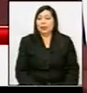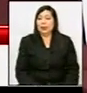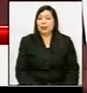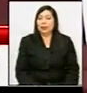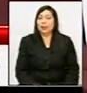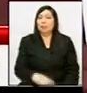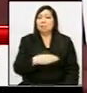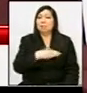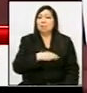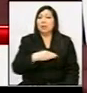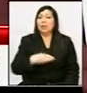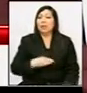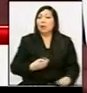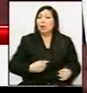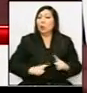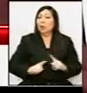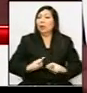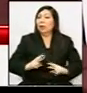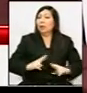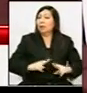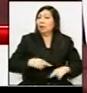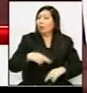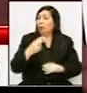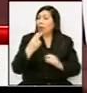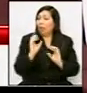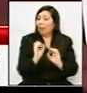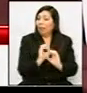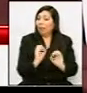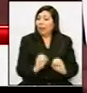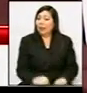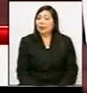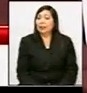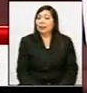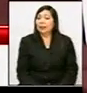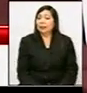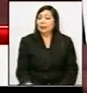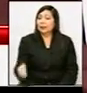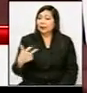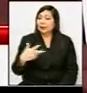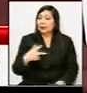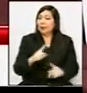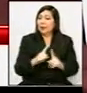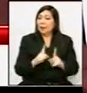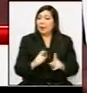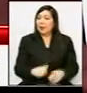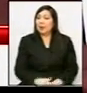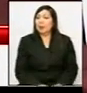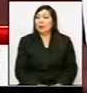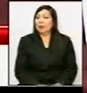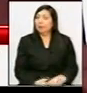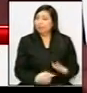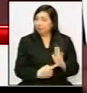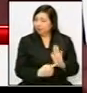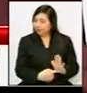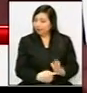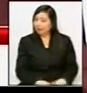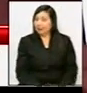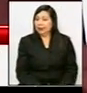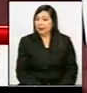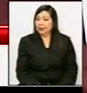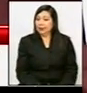el ministerio y bueno, en algunas regiones no lo hemos visto. La tercera pregunta que tengo en relación a la presentación